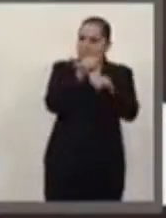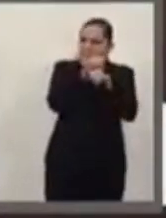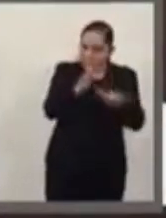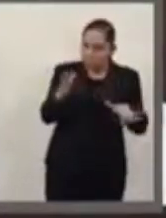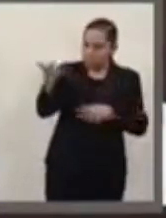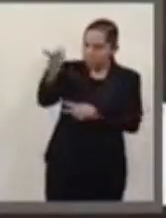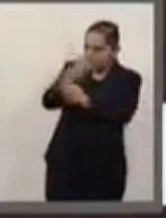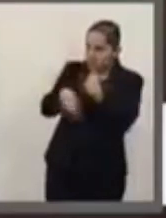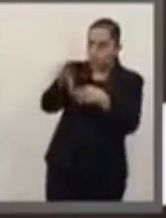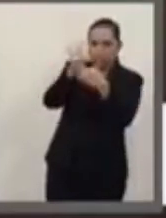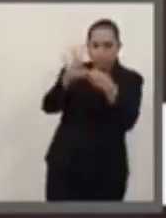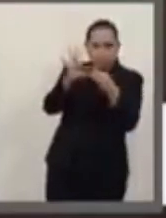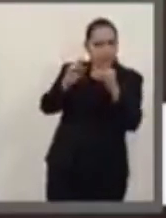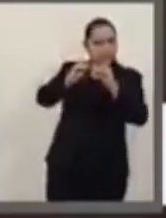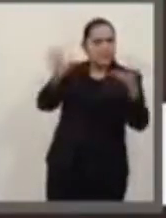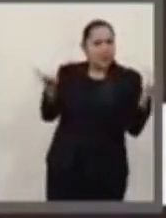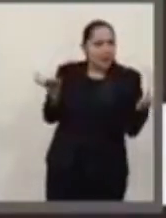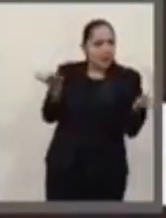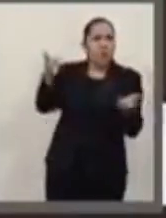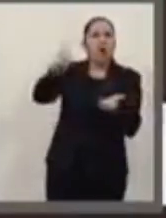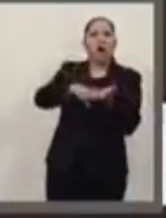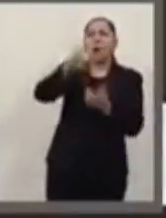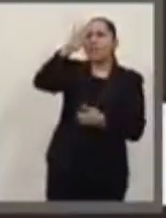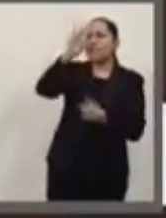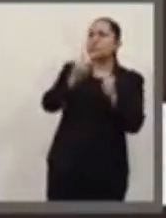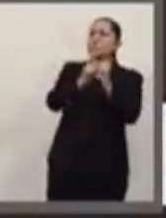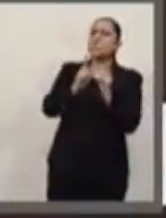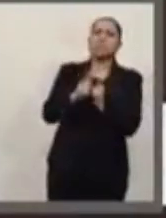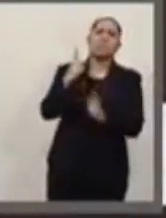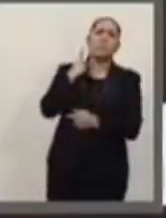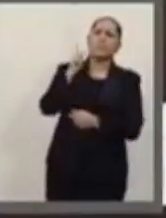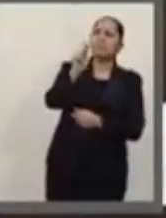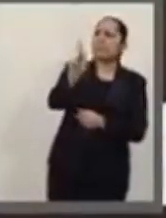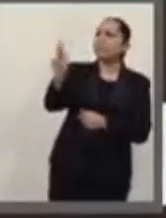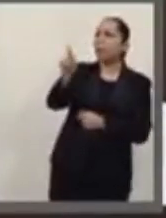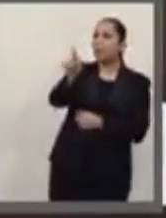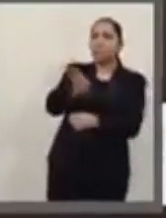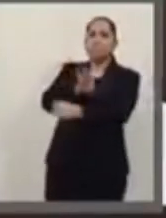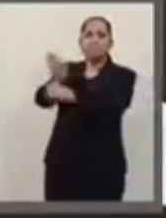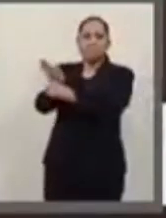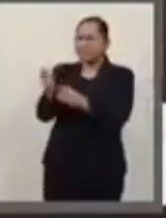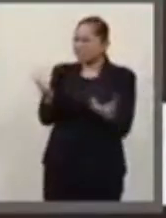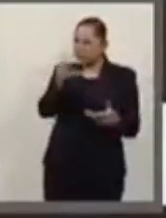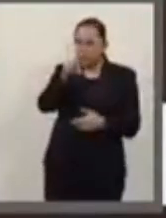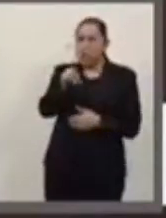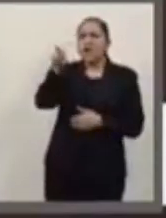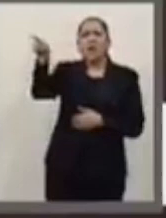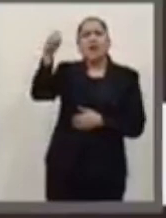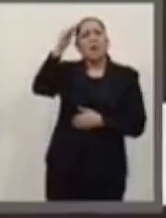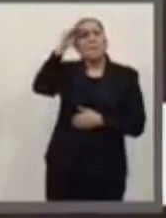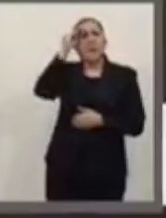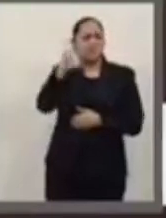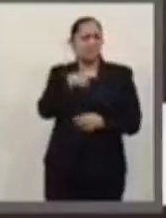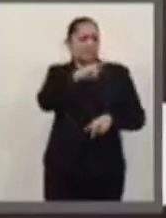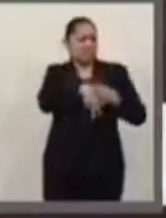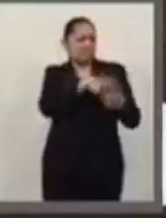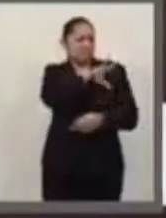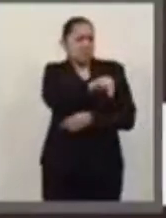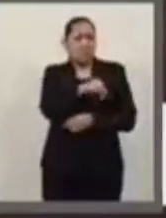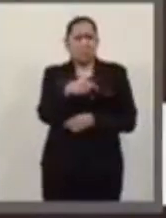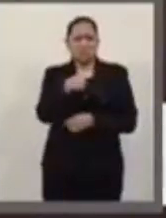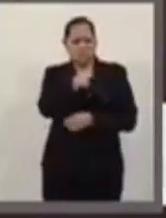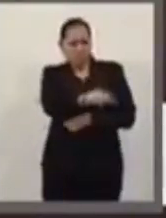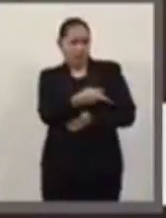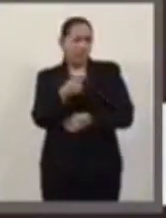combustible, es porque se piense que podemos hacer a un lado al Poder Legislativo. Esa indignación